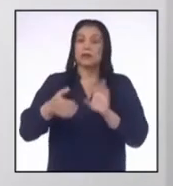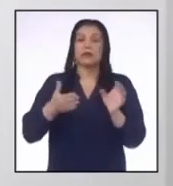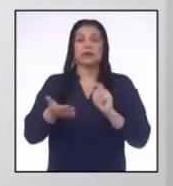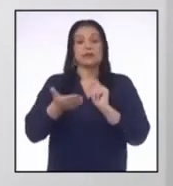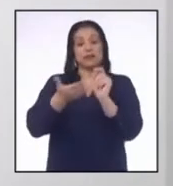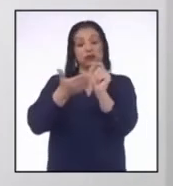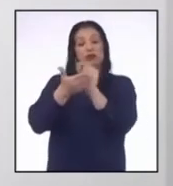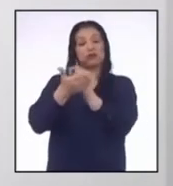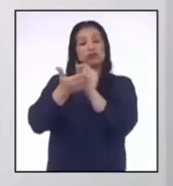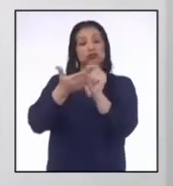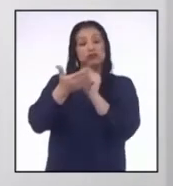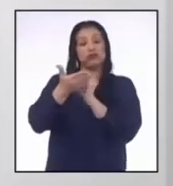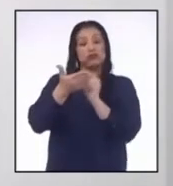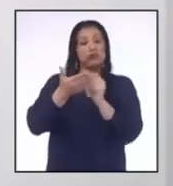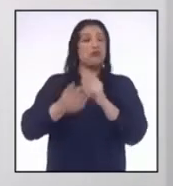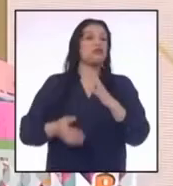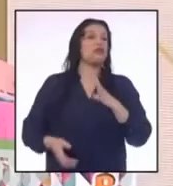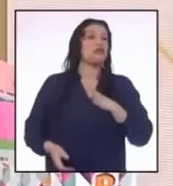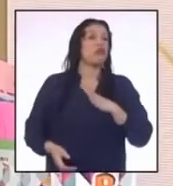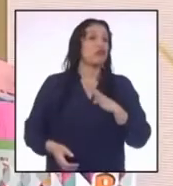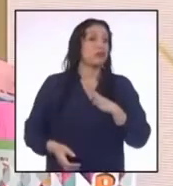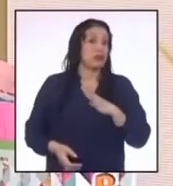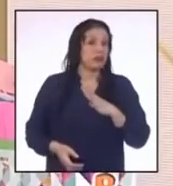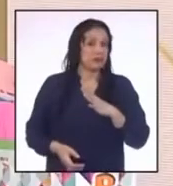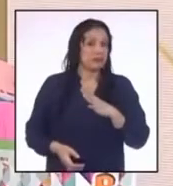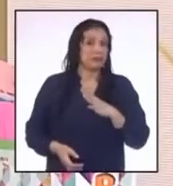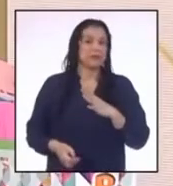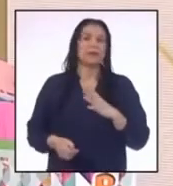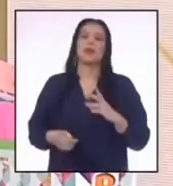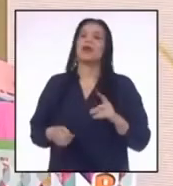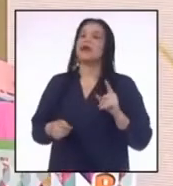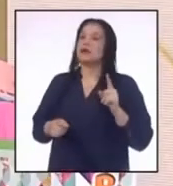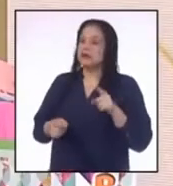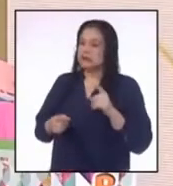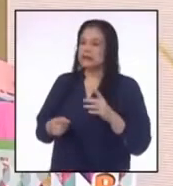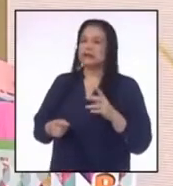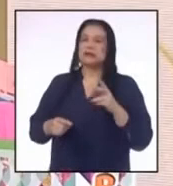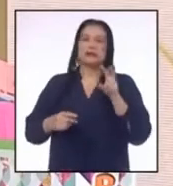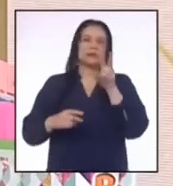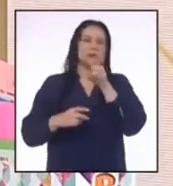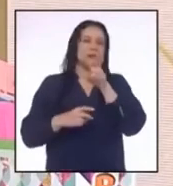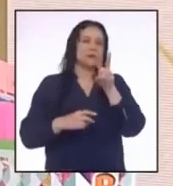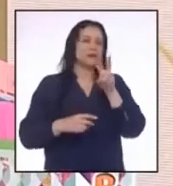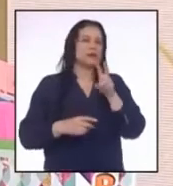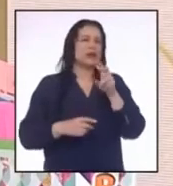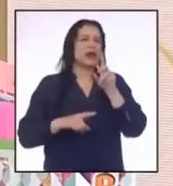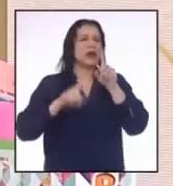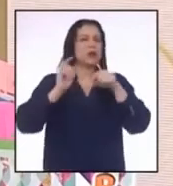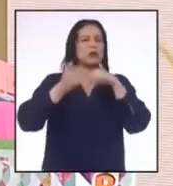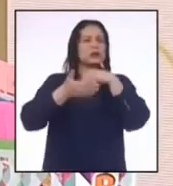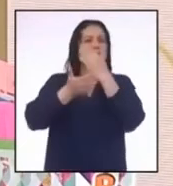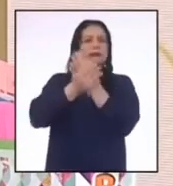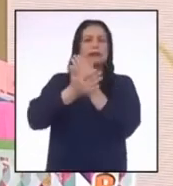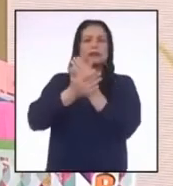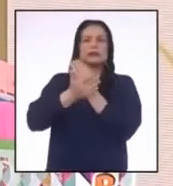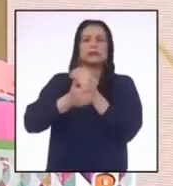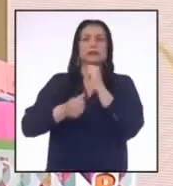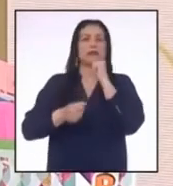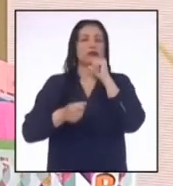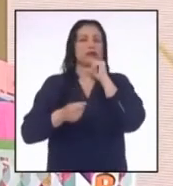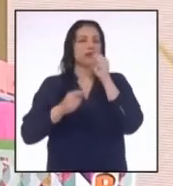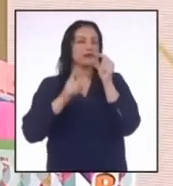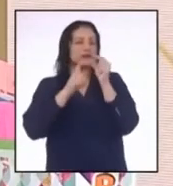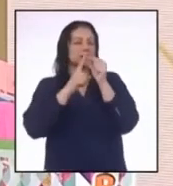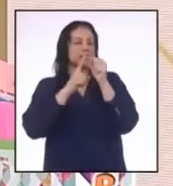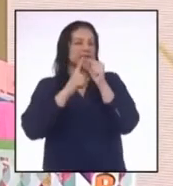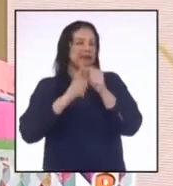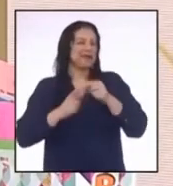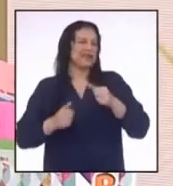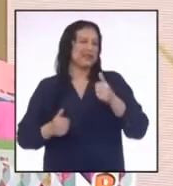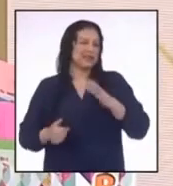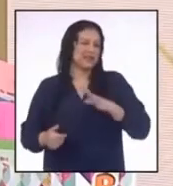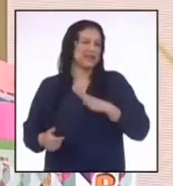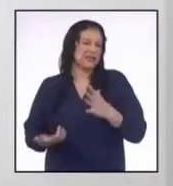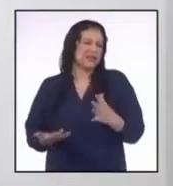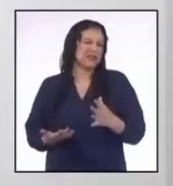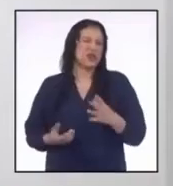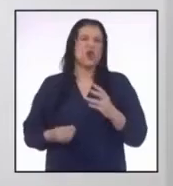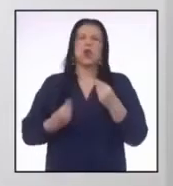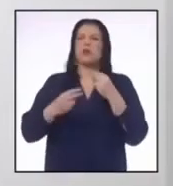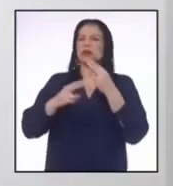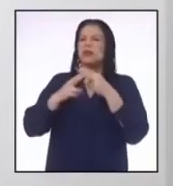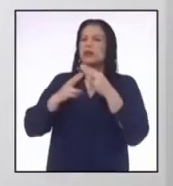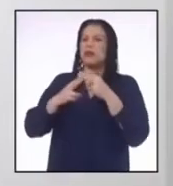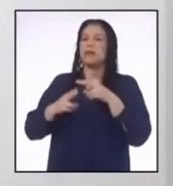produciendo un texto formal. Sí, profesora, en varias partes me he dado cuenta que no estoy usando los términos correctos. ¿Cómo se le llama